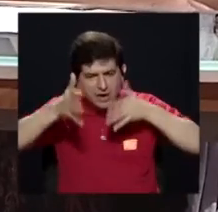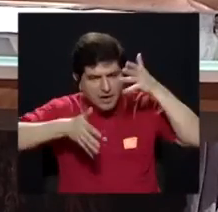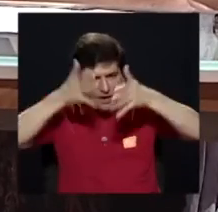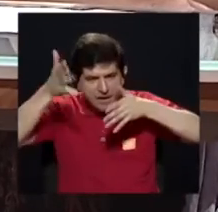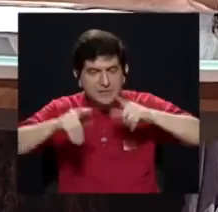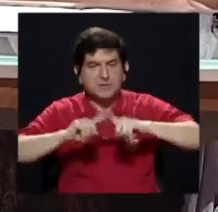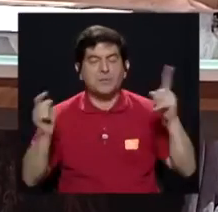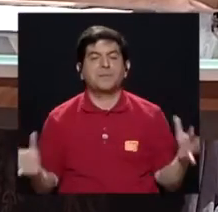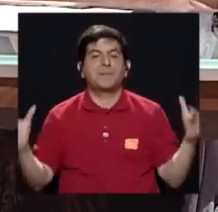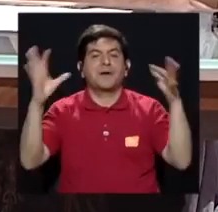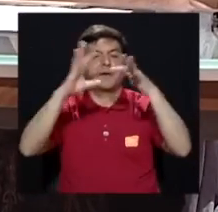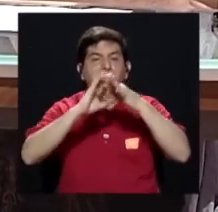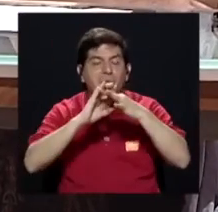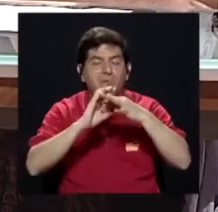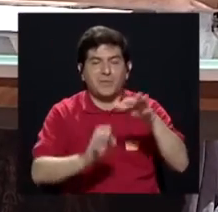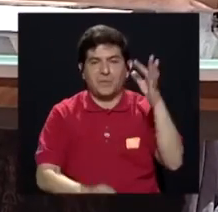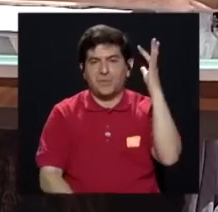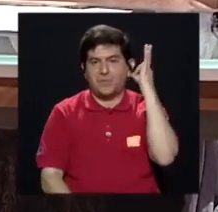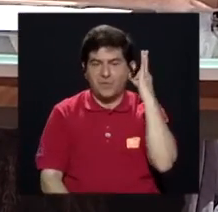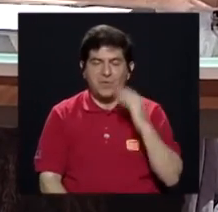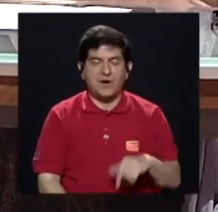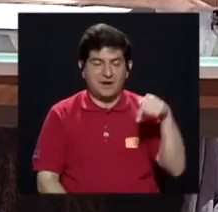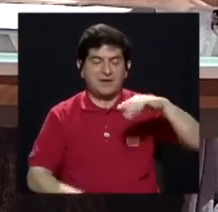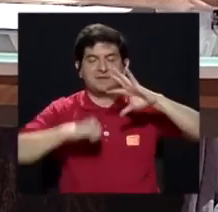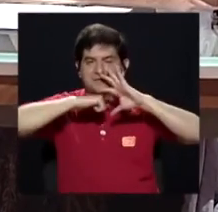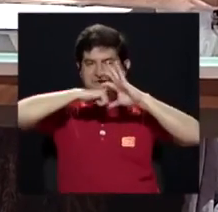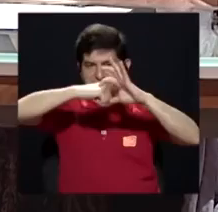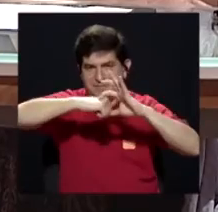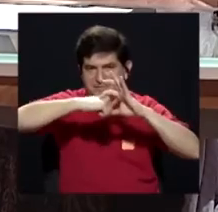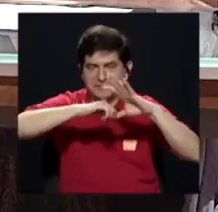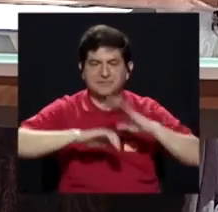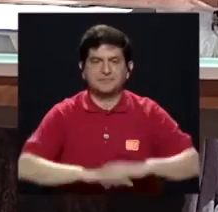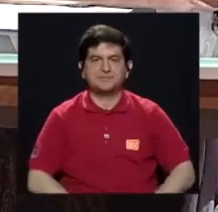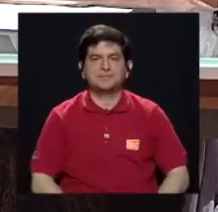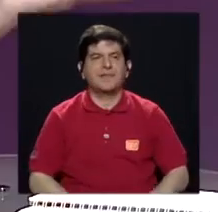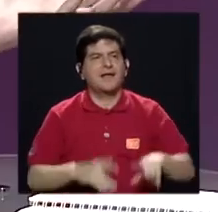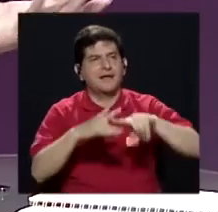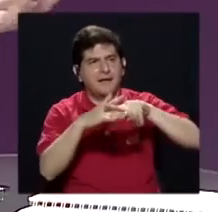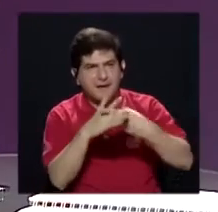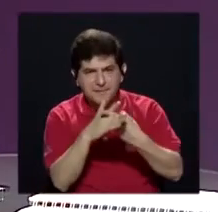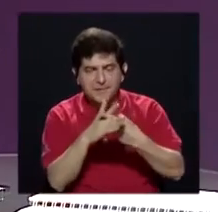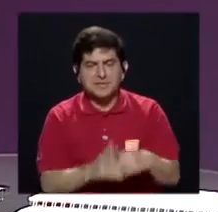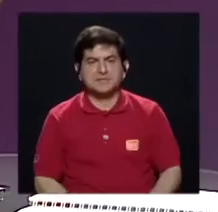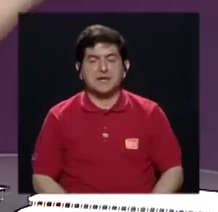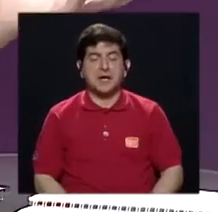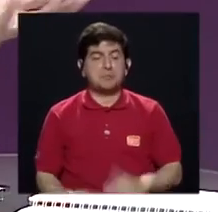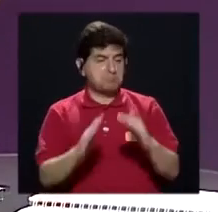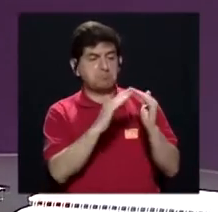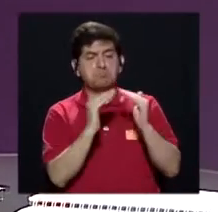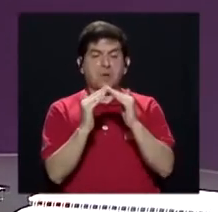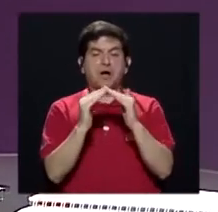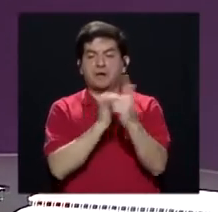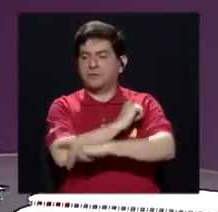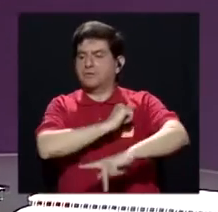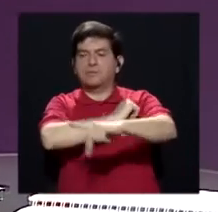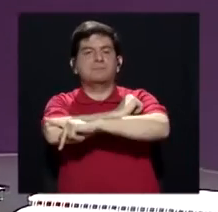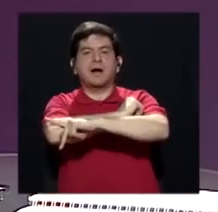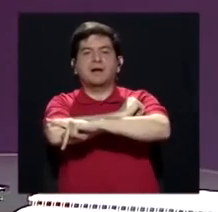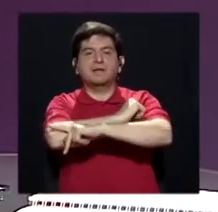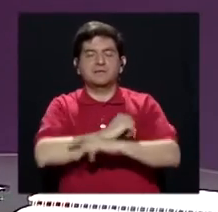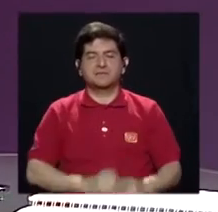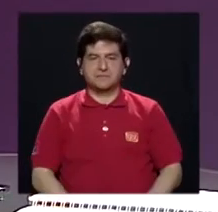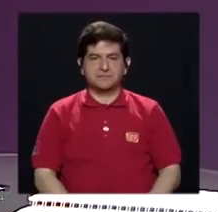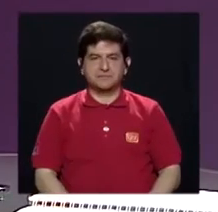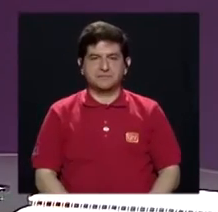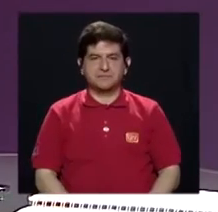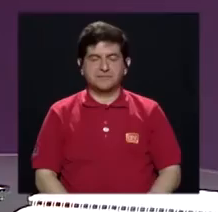más alianza entre mujeres a través de nuestro planeta, empezando por nuestro barrio, por nuestro país, etc.